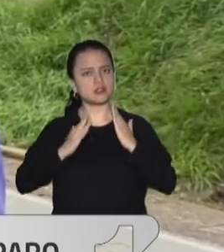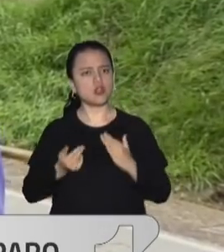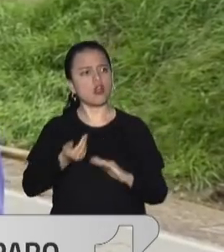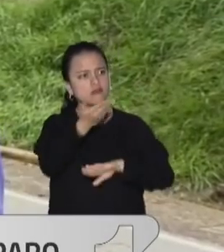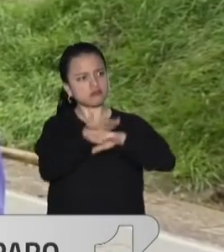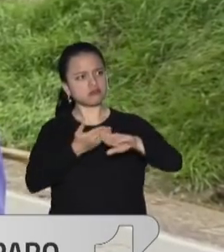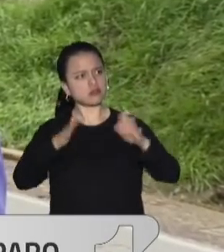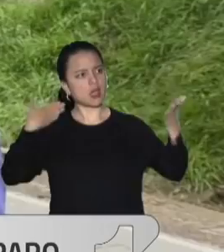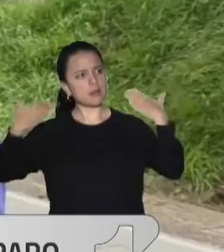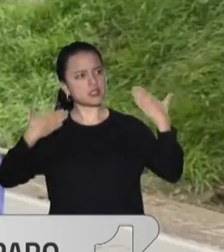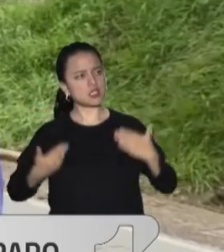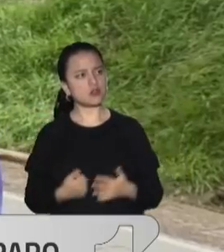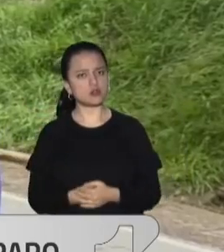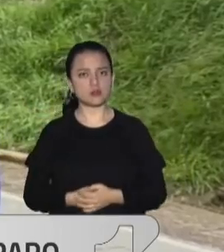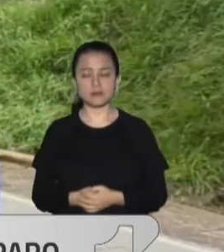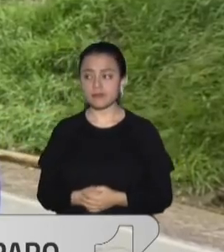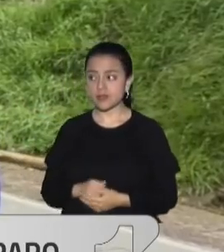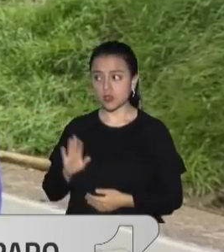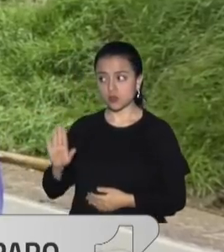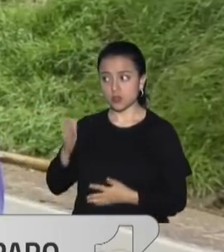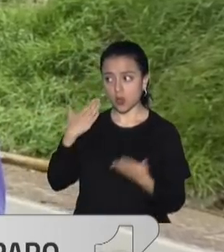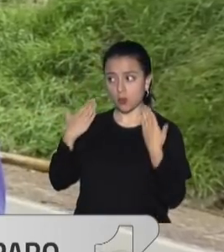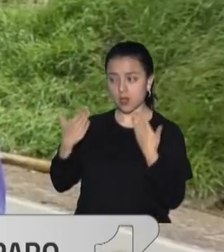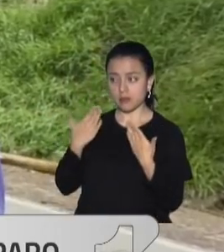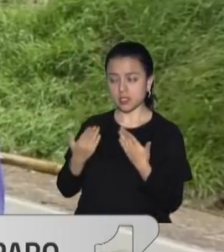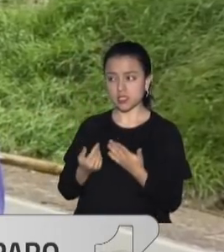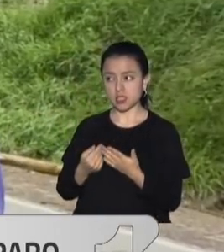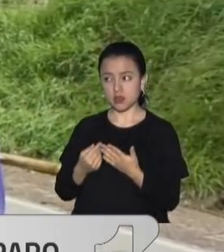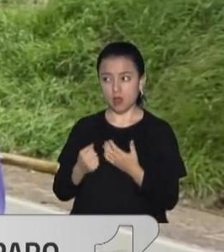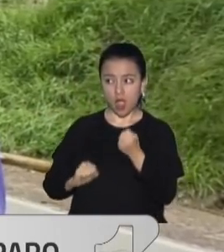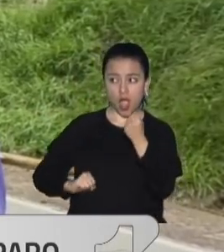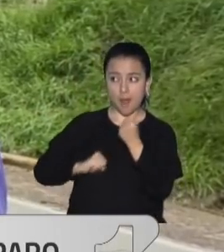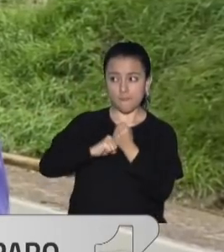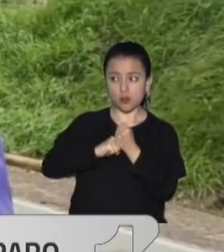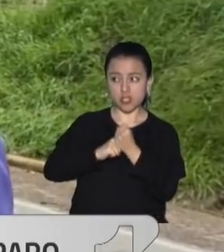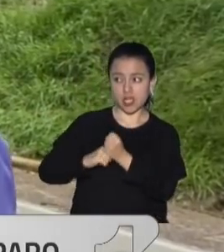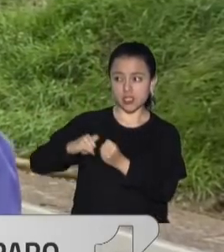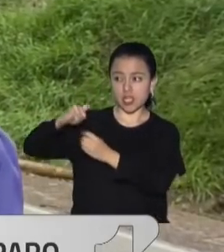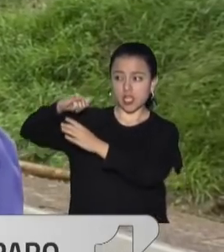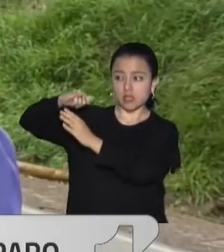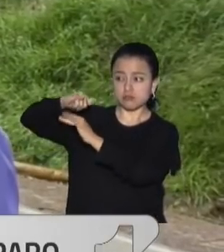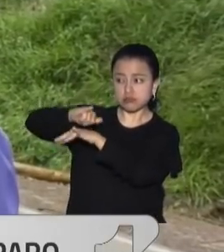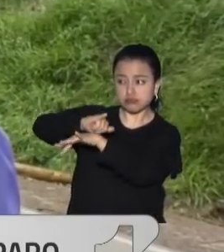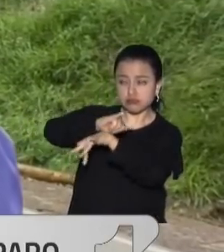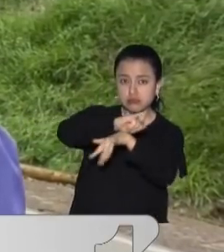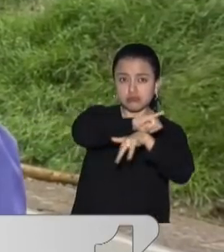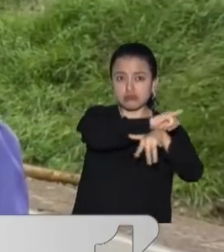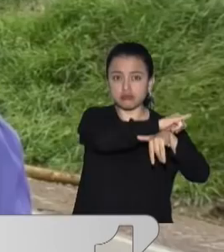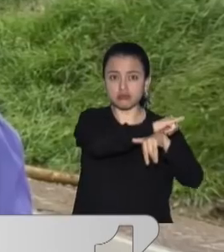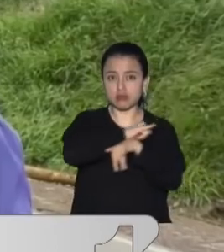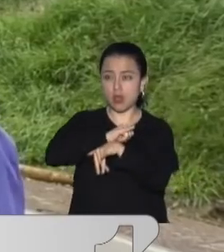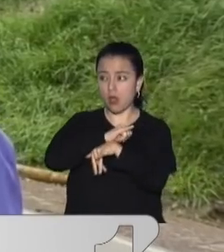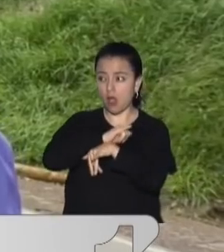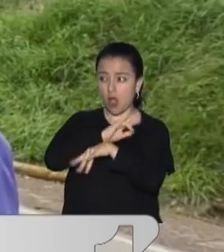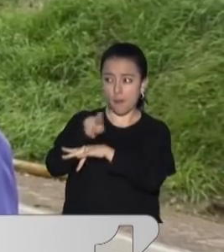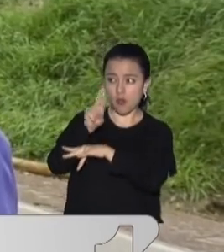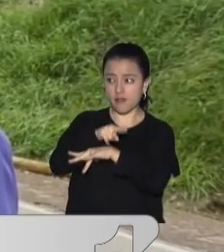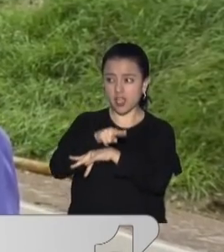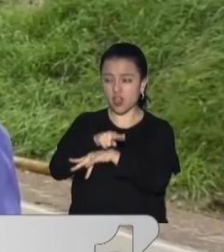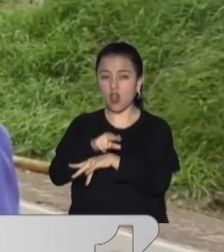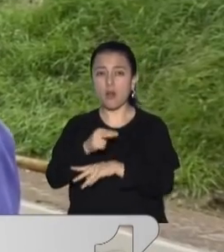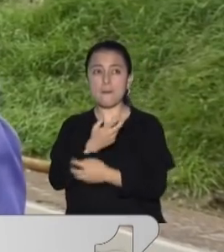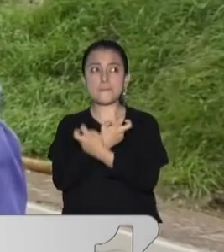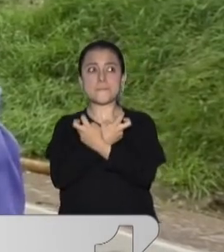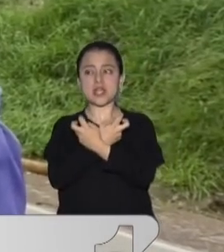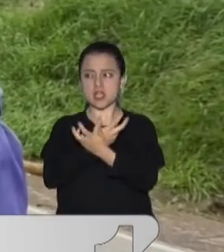campesinado colombiano. ¿Y ustedes como campesinos también insisten en la no fumigación con glifosato? No fumigación con glifosato, implementación de los